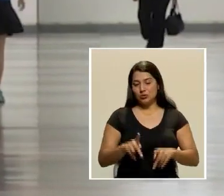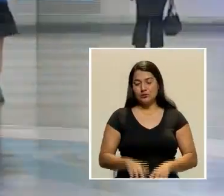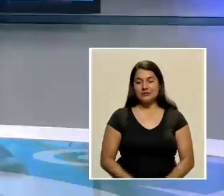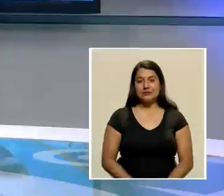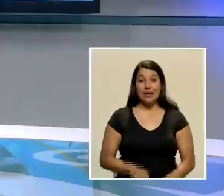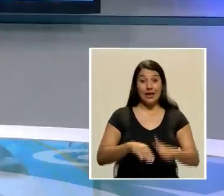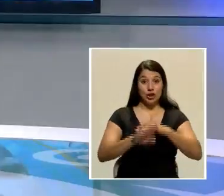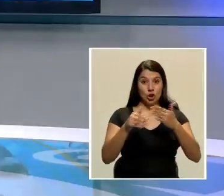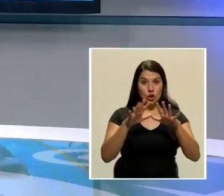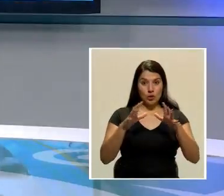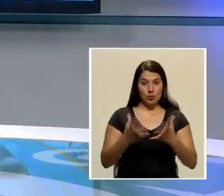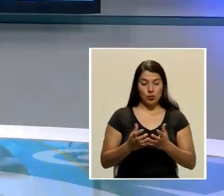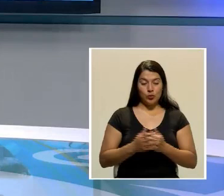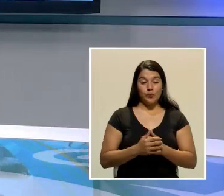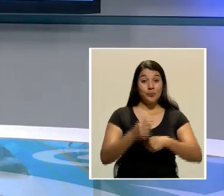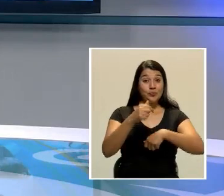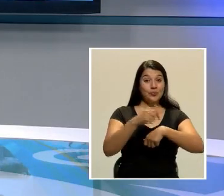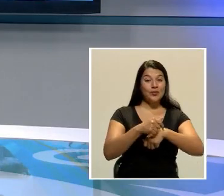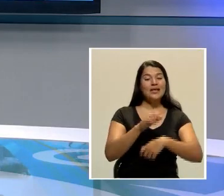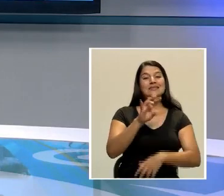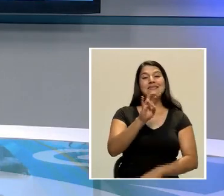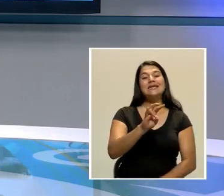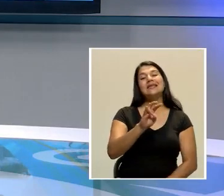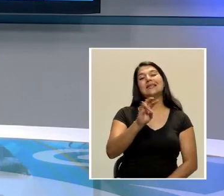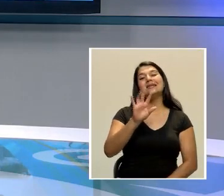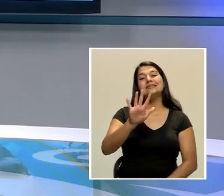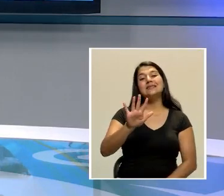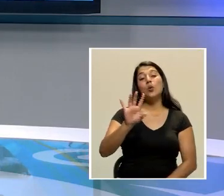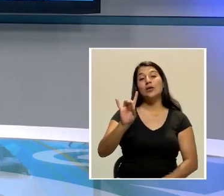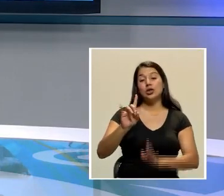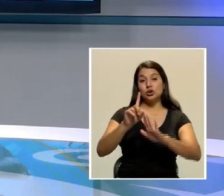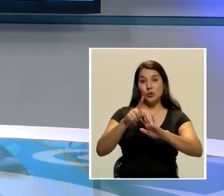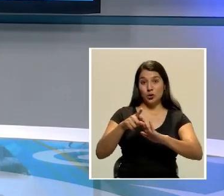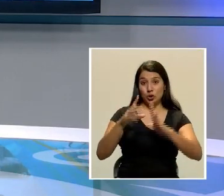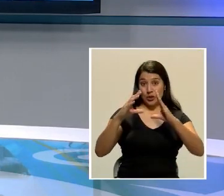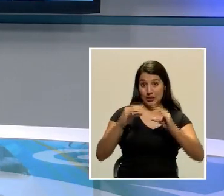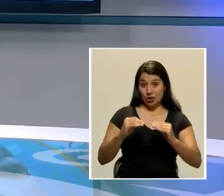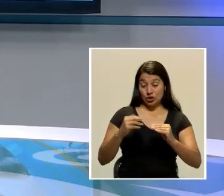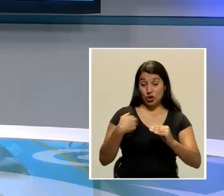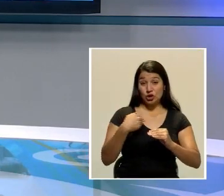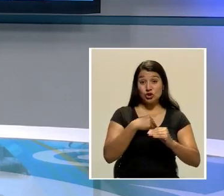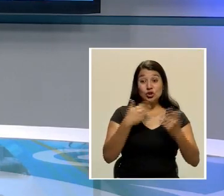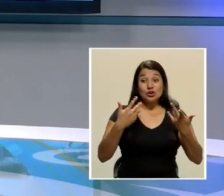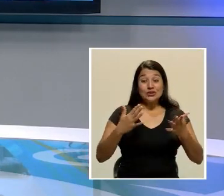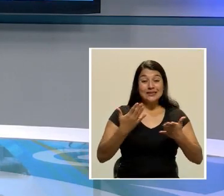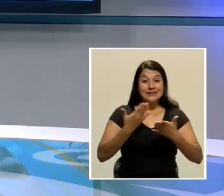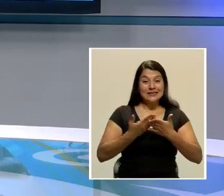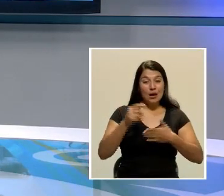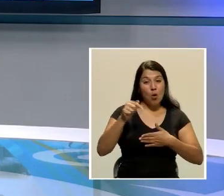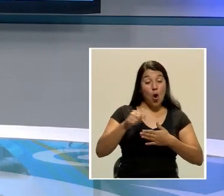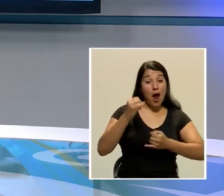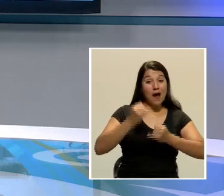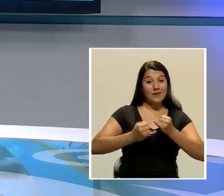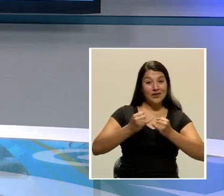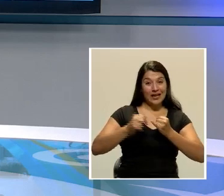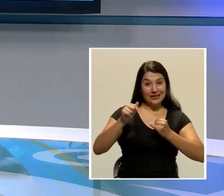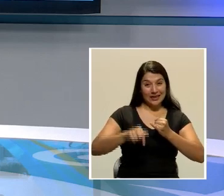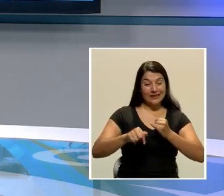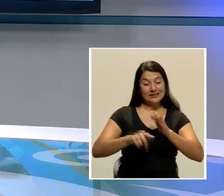democracia. Los servicios de inteligencia estadounidenses establecieron que Rusia interfirió en las elecciones de 2016 para favorecer a Trump